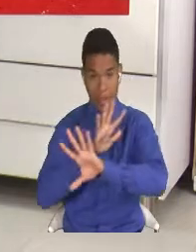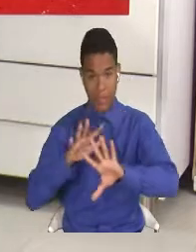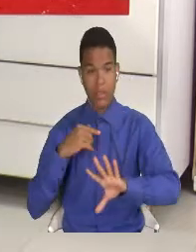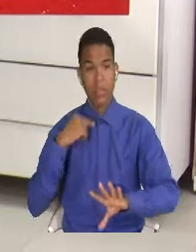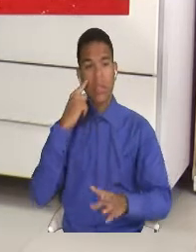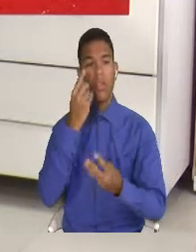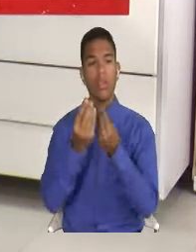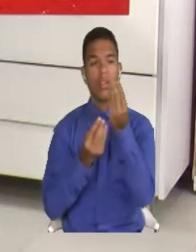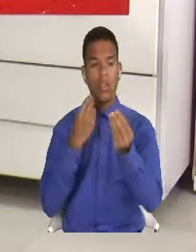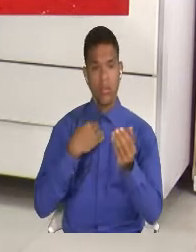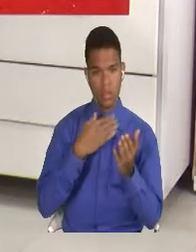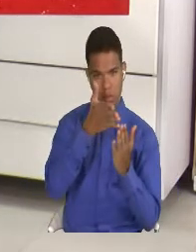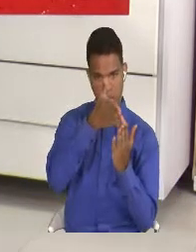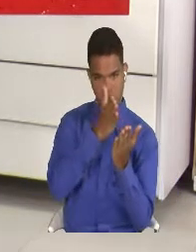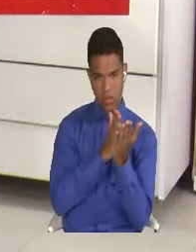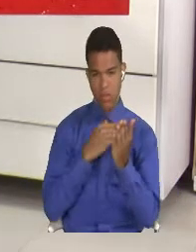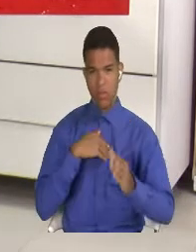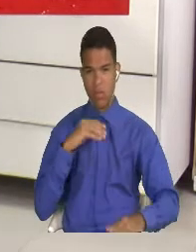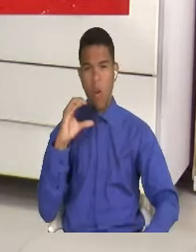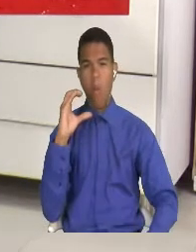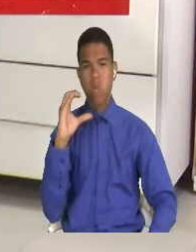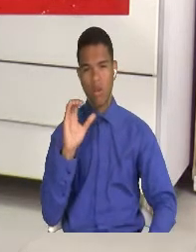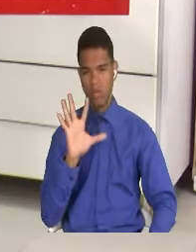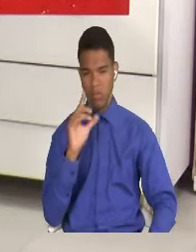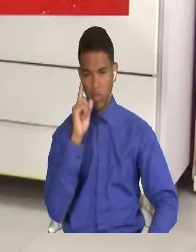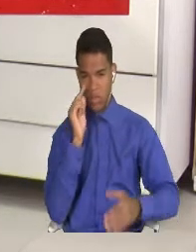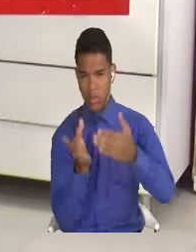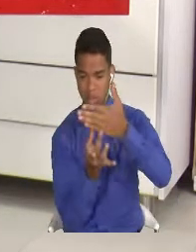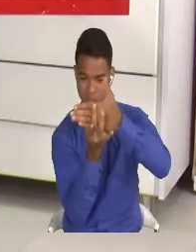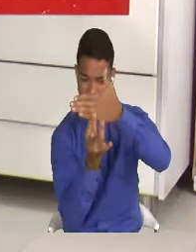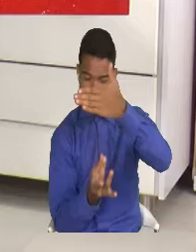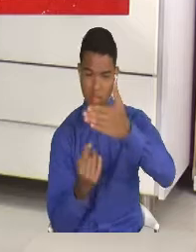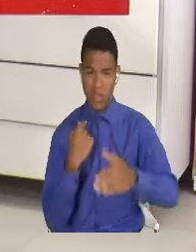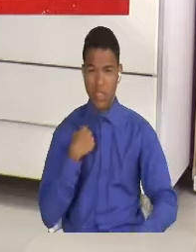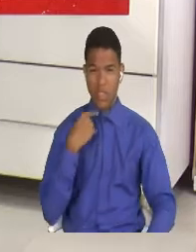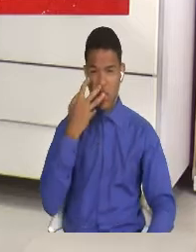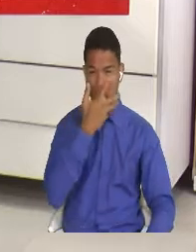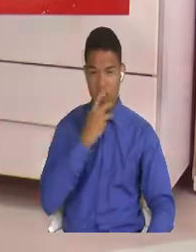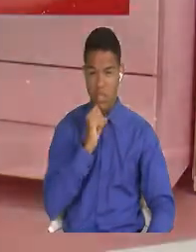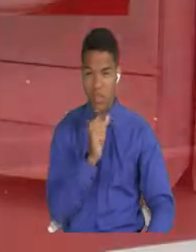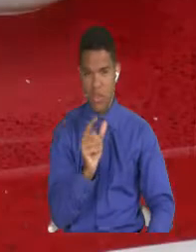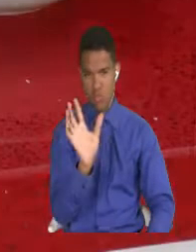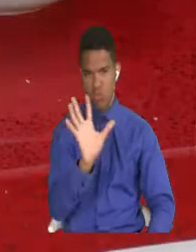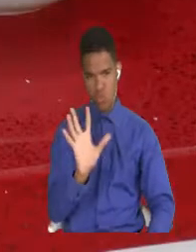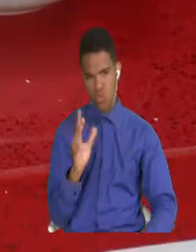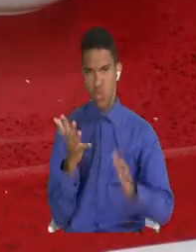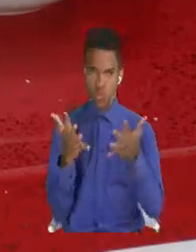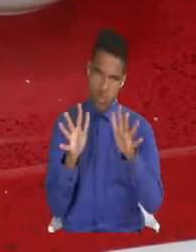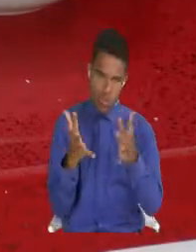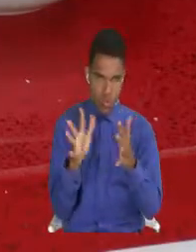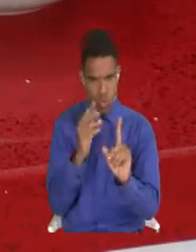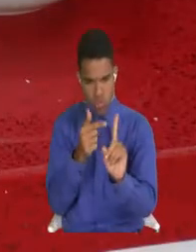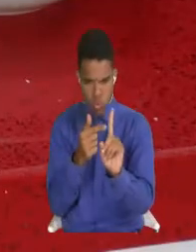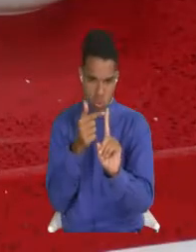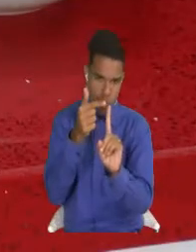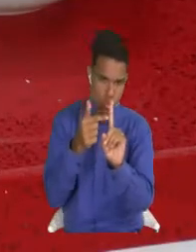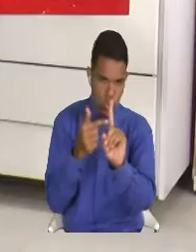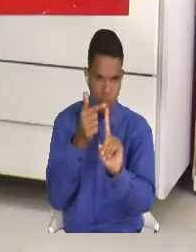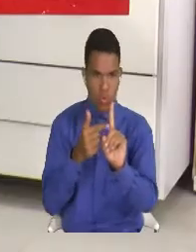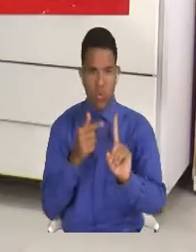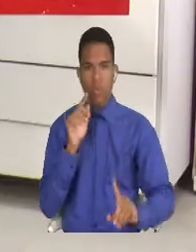como está un poco grueso. Entonces que no esté tan caliente nuestro aceite. Al aceite. A nuestro aceite. Mi Roche me va a estar ayudando mezclándolo. Ay,